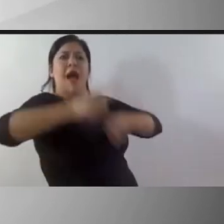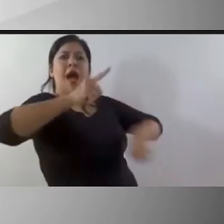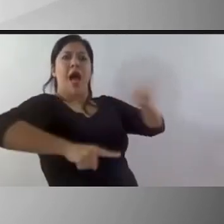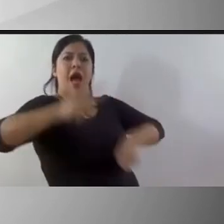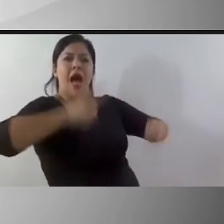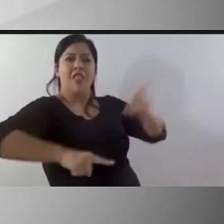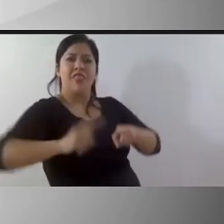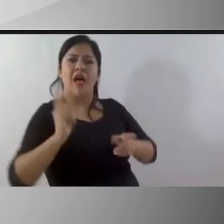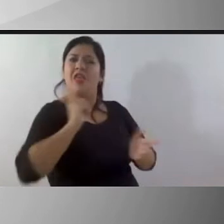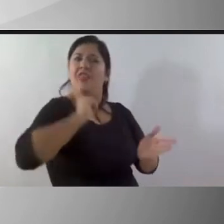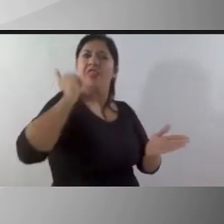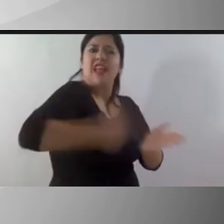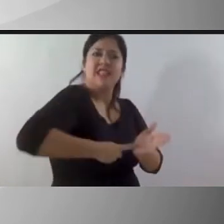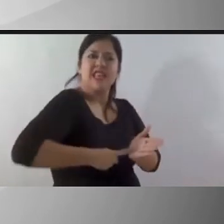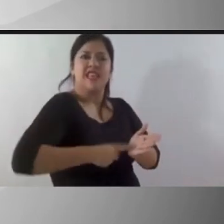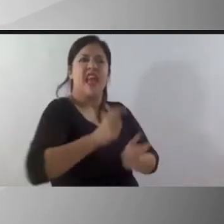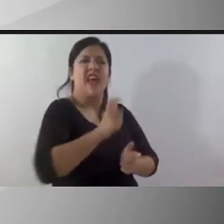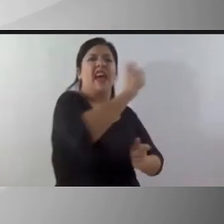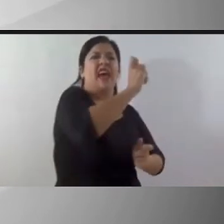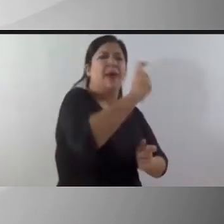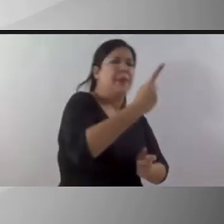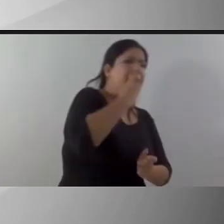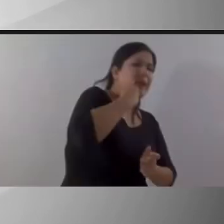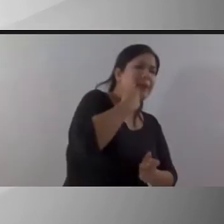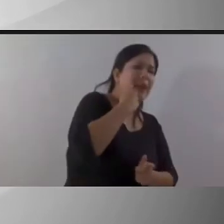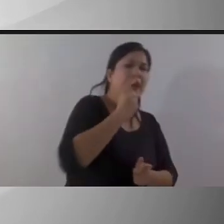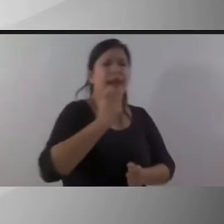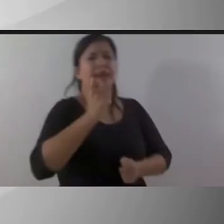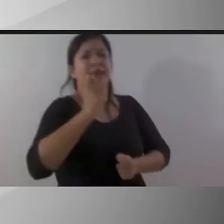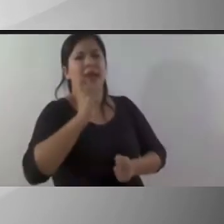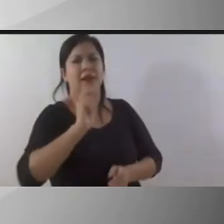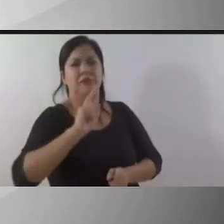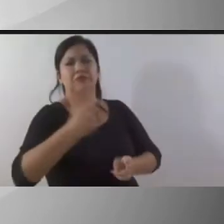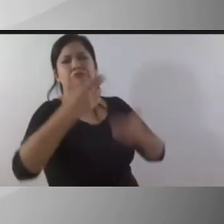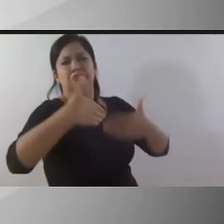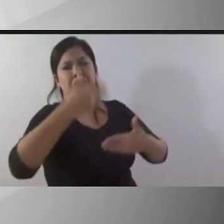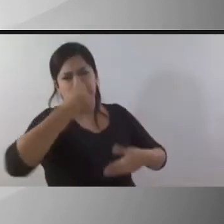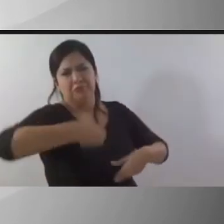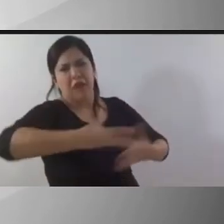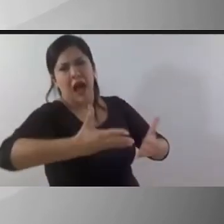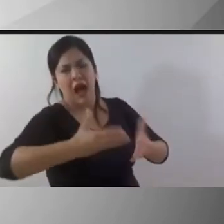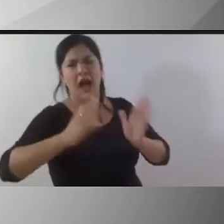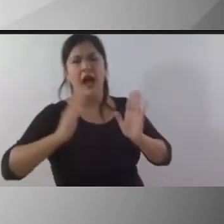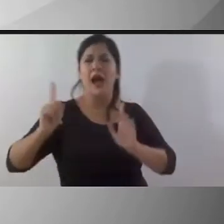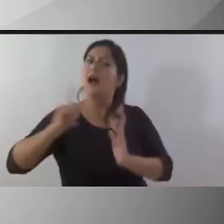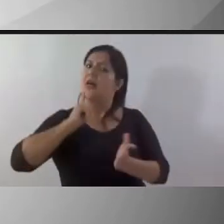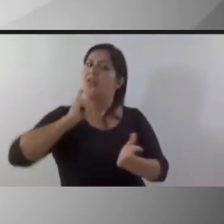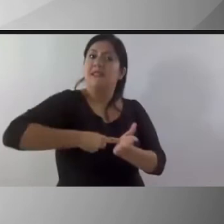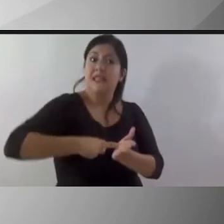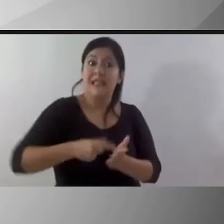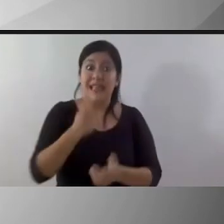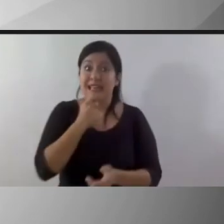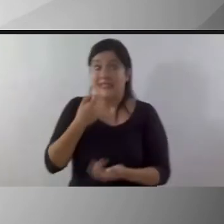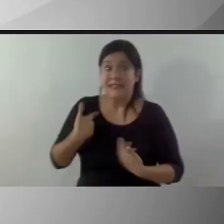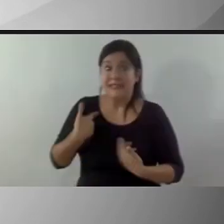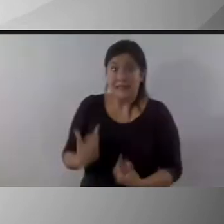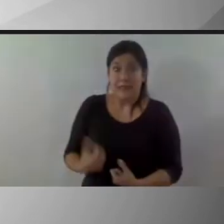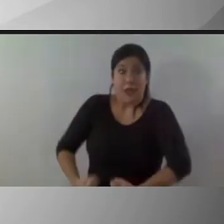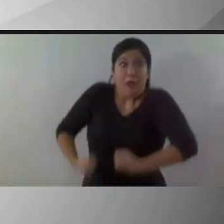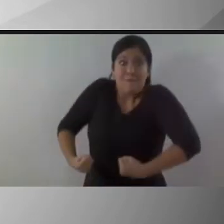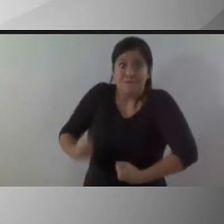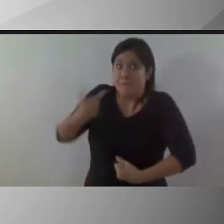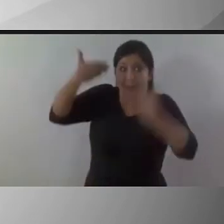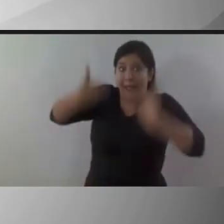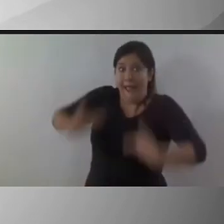decida sobre vida y muerte de todos los demás. Y los que no cumplimos con el paradigma del macho alfa,